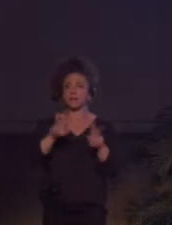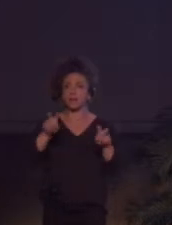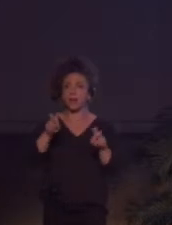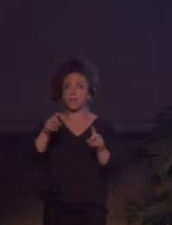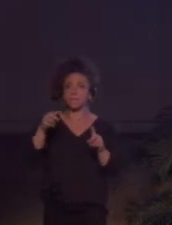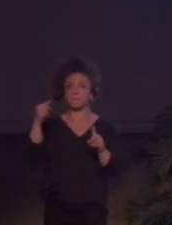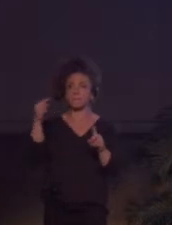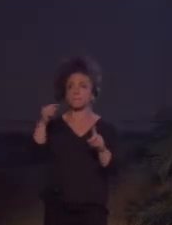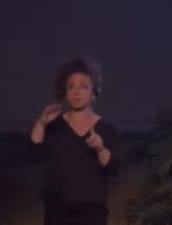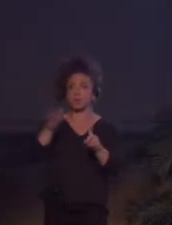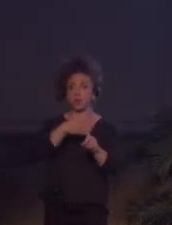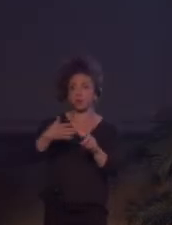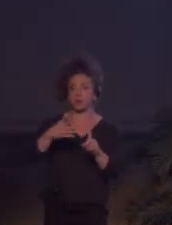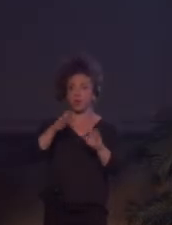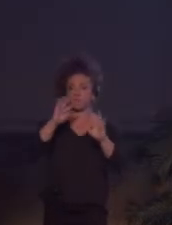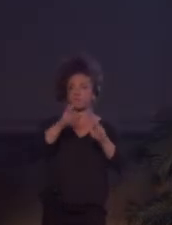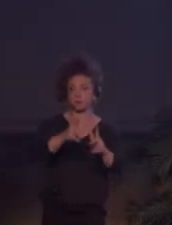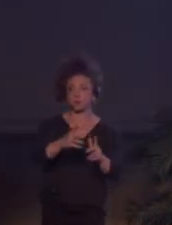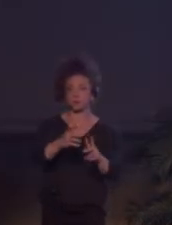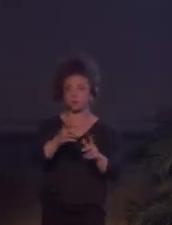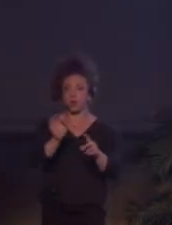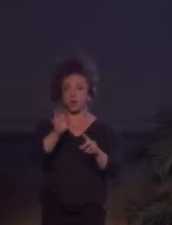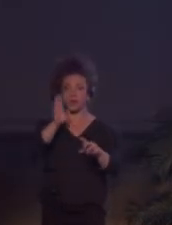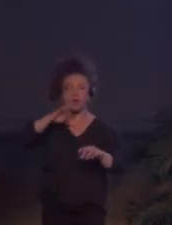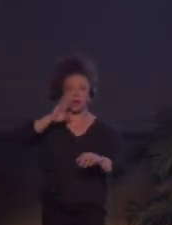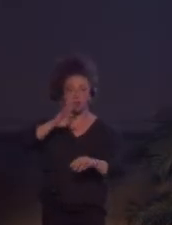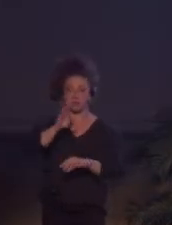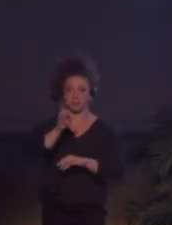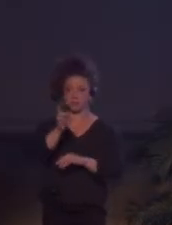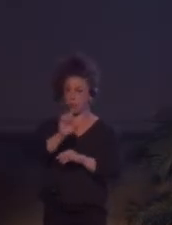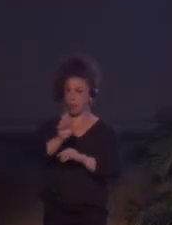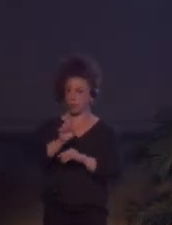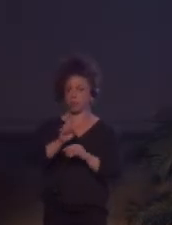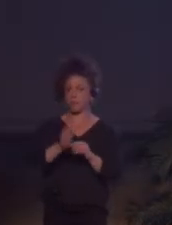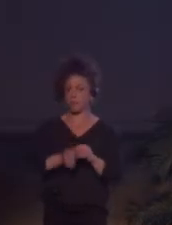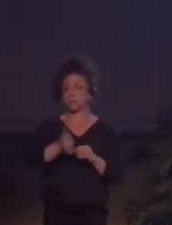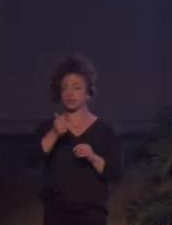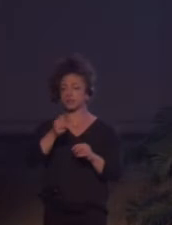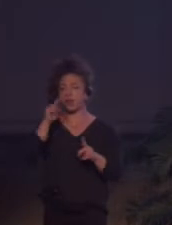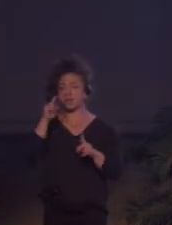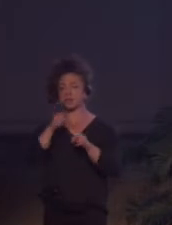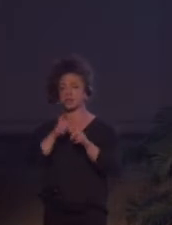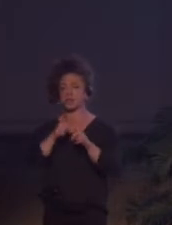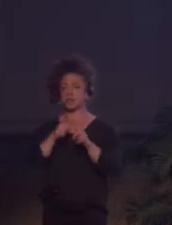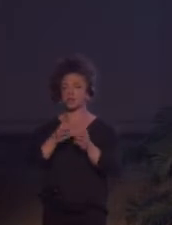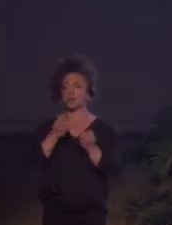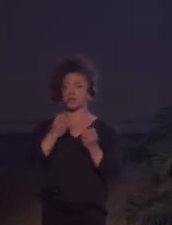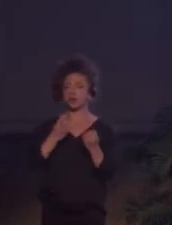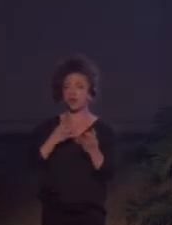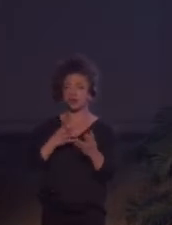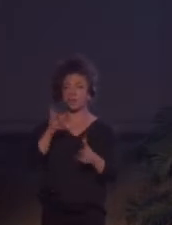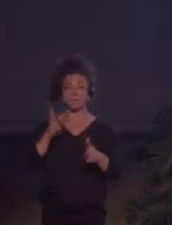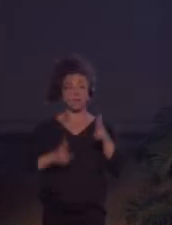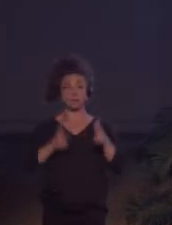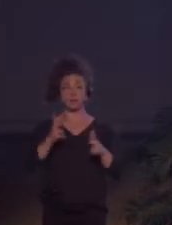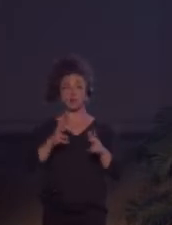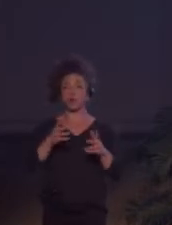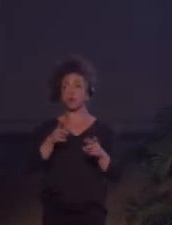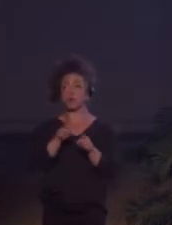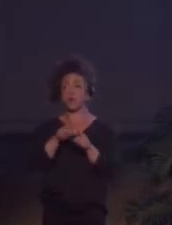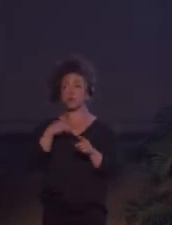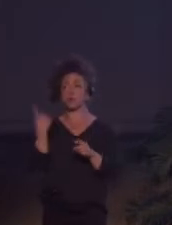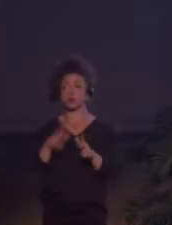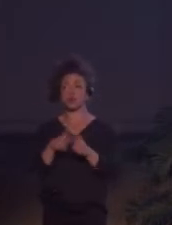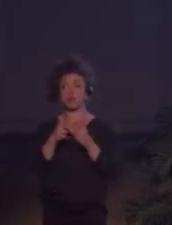normalizatzen den, ez? Euskal Herrian animaliko purua hau hiltzea, ezer gertatuko ez balitz bezala, ez? Ba, kate